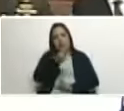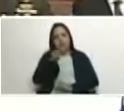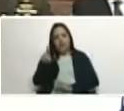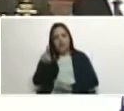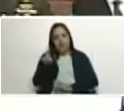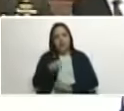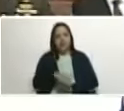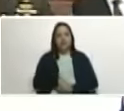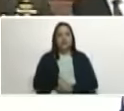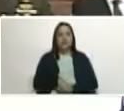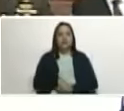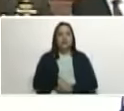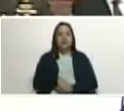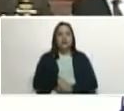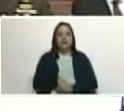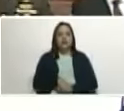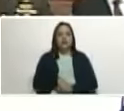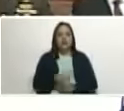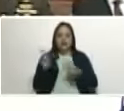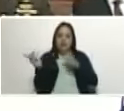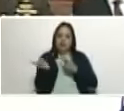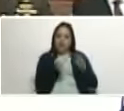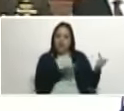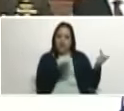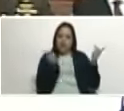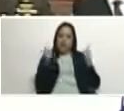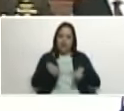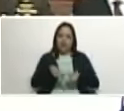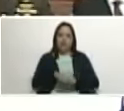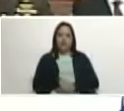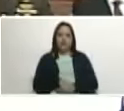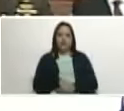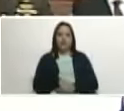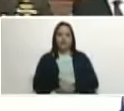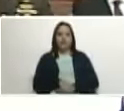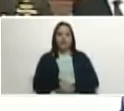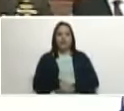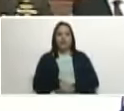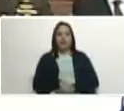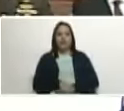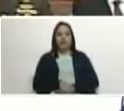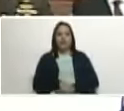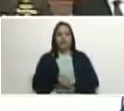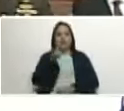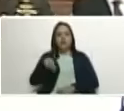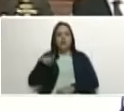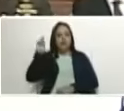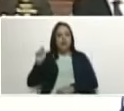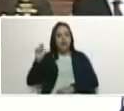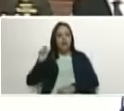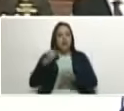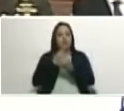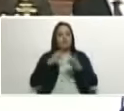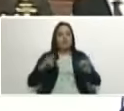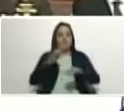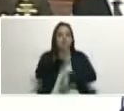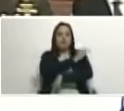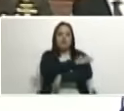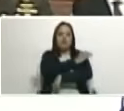2020-2021. Sí, correcto. Bienvenido también. Y se encuentra el diputado independiente de la